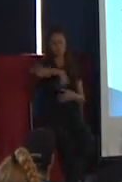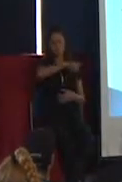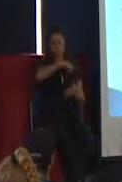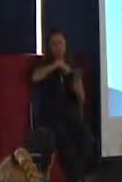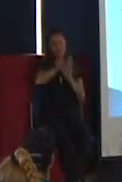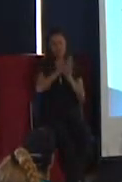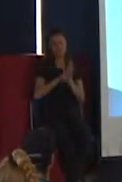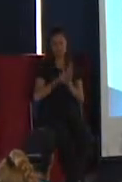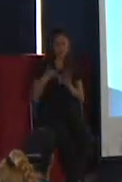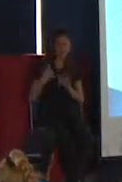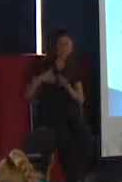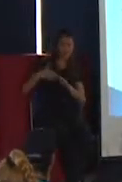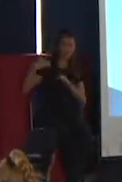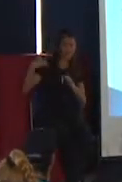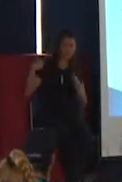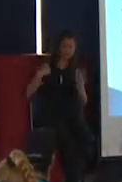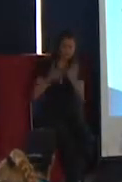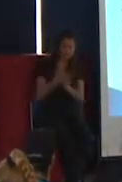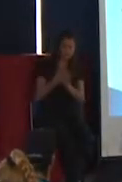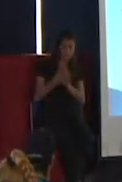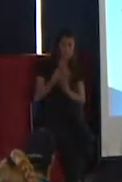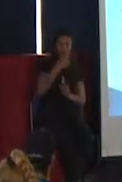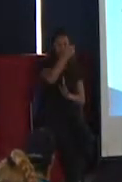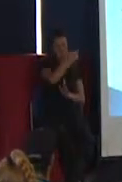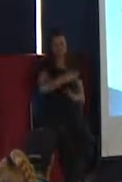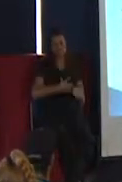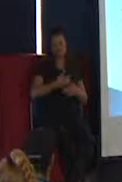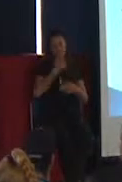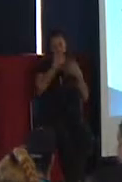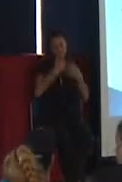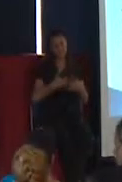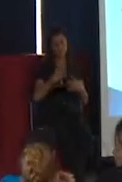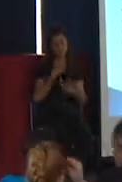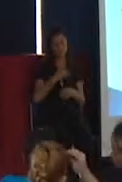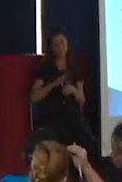las que anteriormente hemos estado hablando.